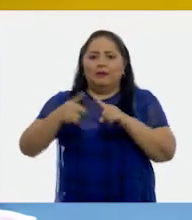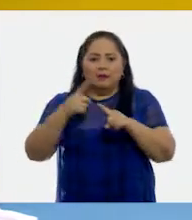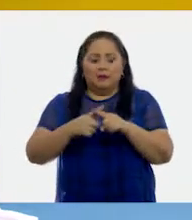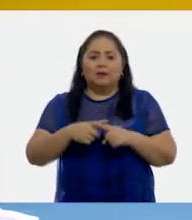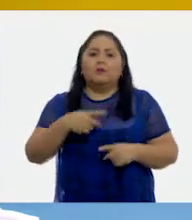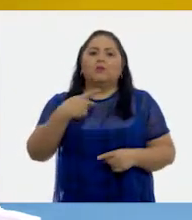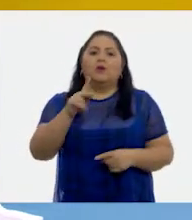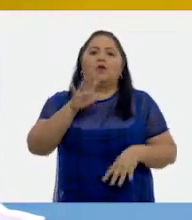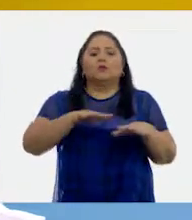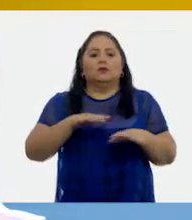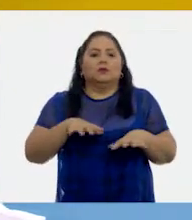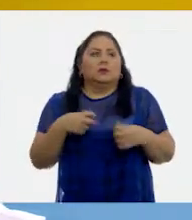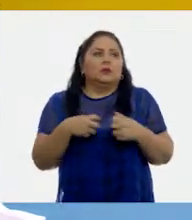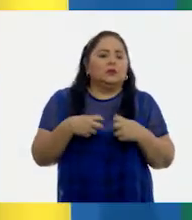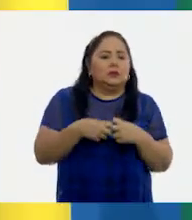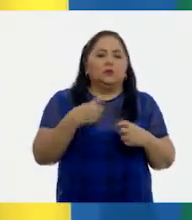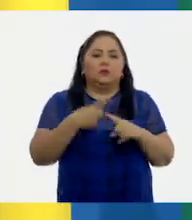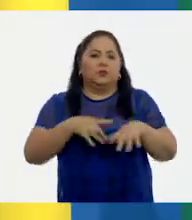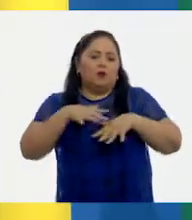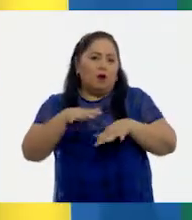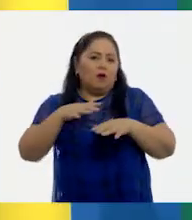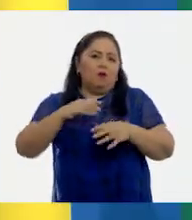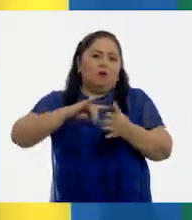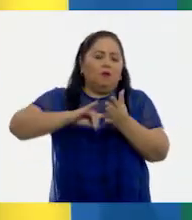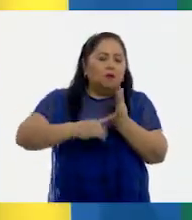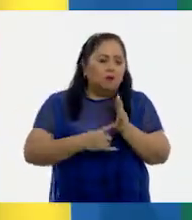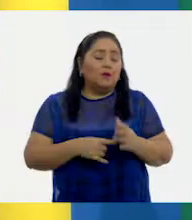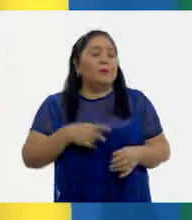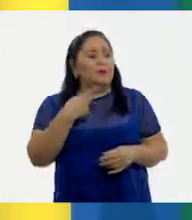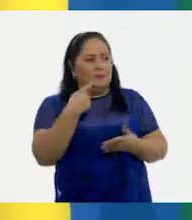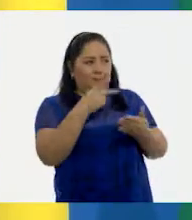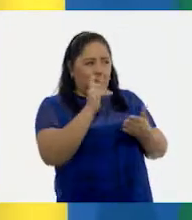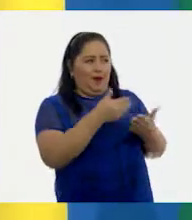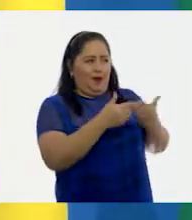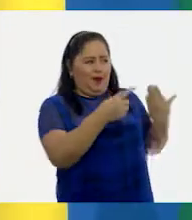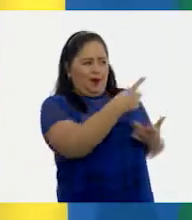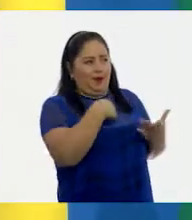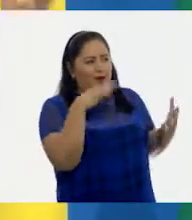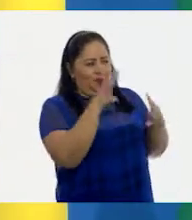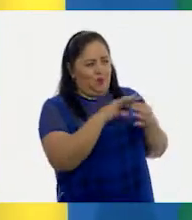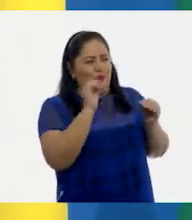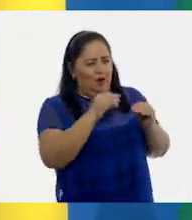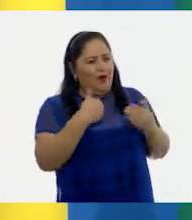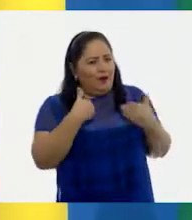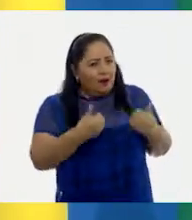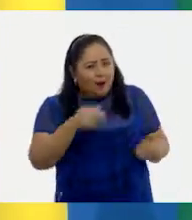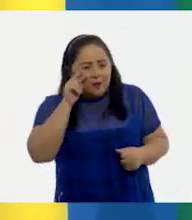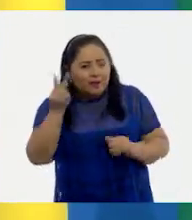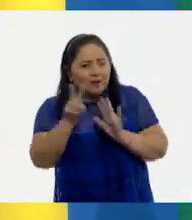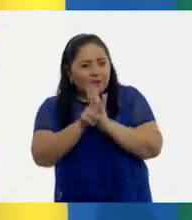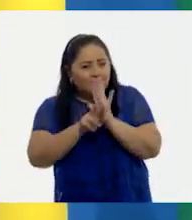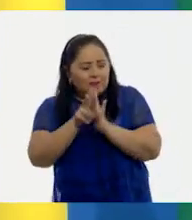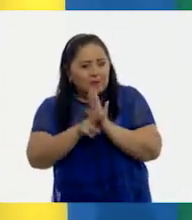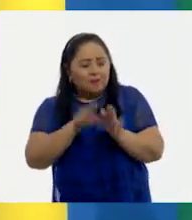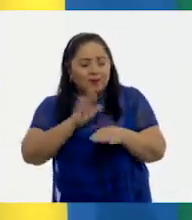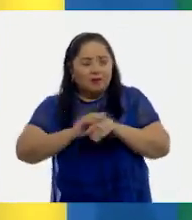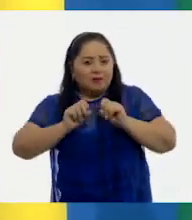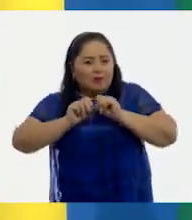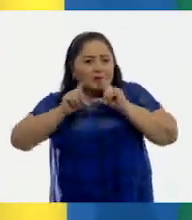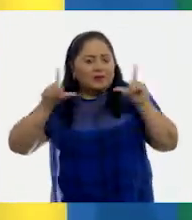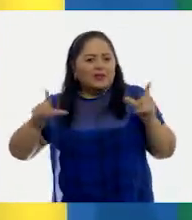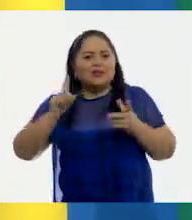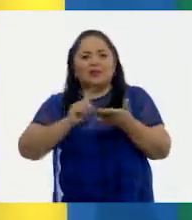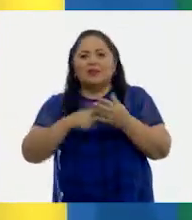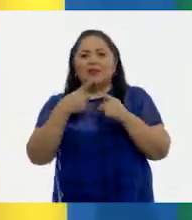como el estrés. Así es. Pero mire, maestro, ahora que ya nos explicó usted un poco y pudimos ver en el video ampliamente las